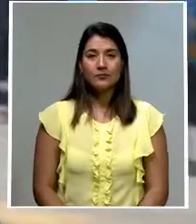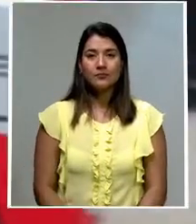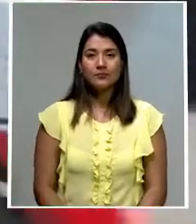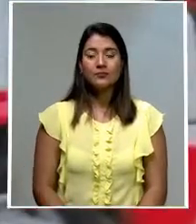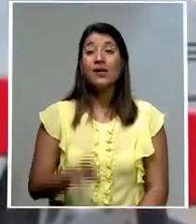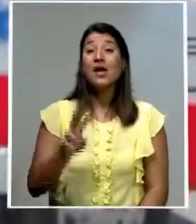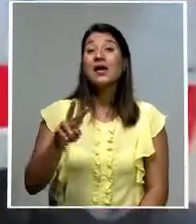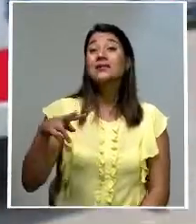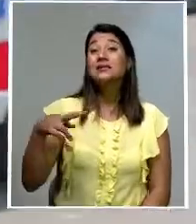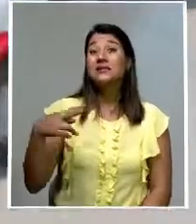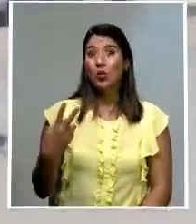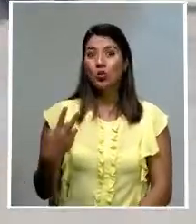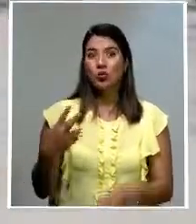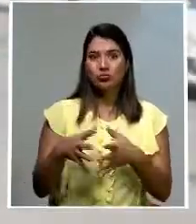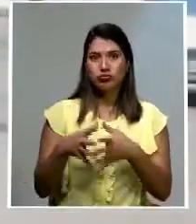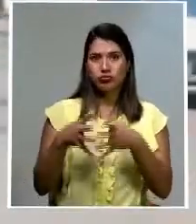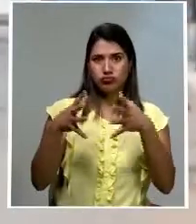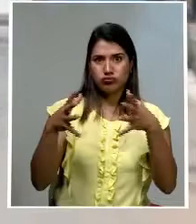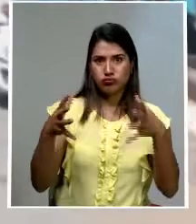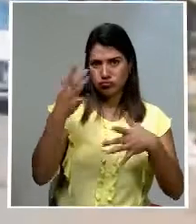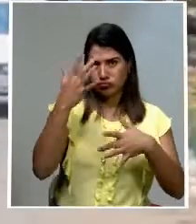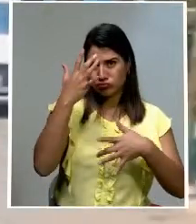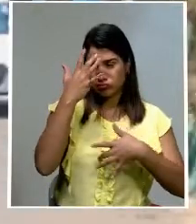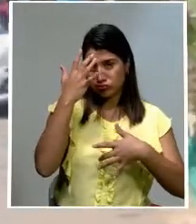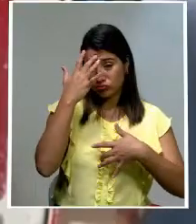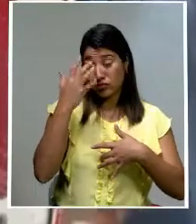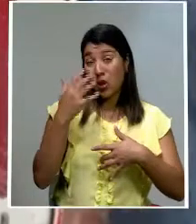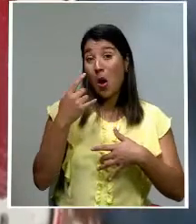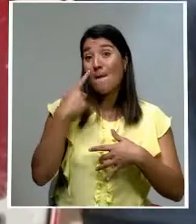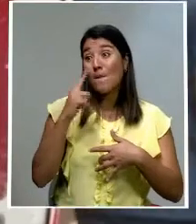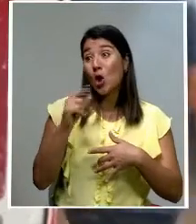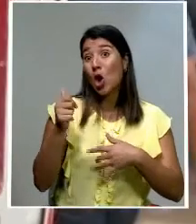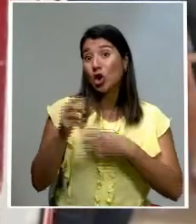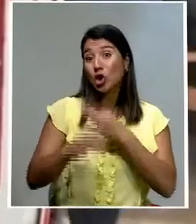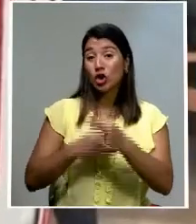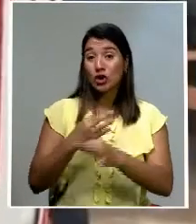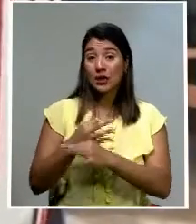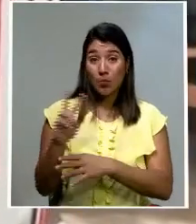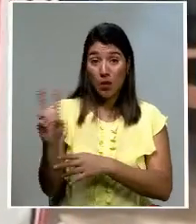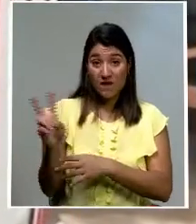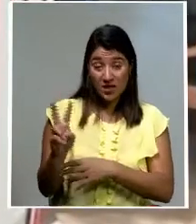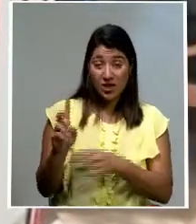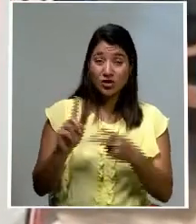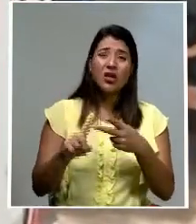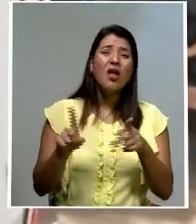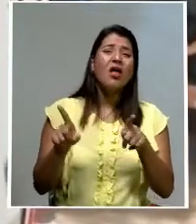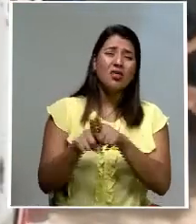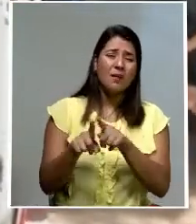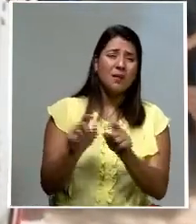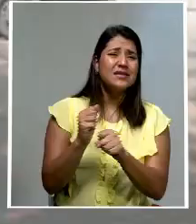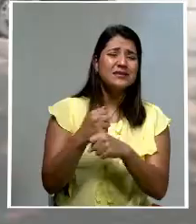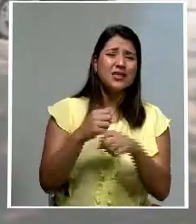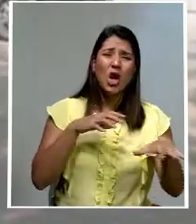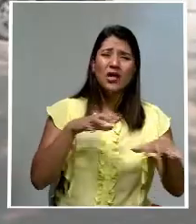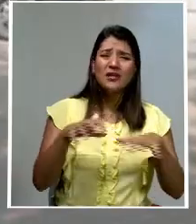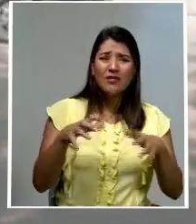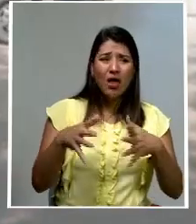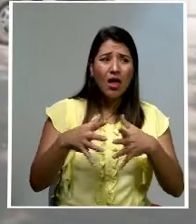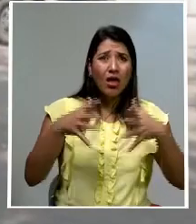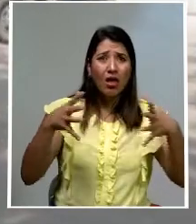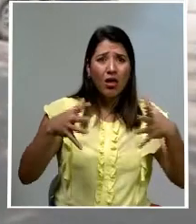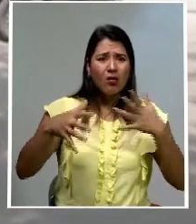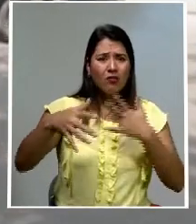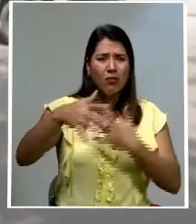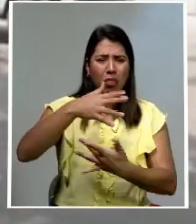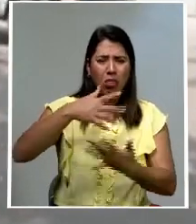La segunda ola, atribuida sobre todo a una doble mutación del virus, pero también a la reciente celebración de eventos masivos, ha dejado en